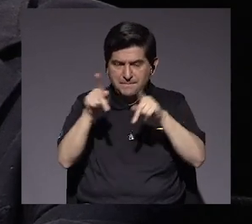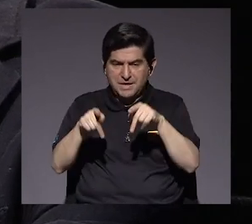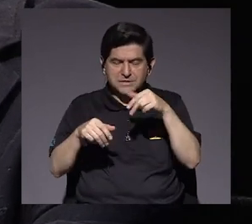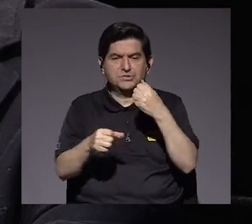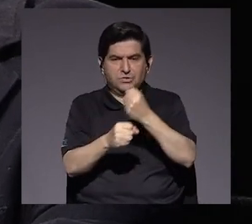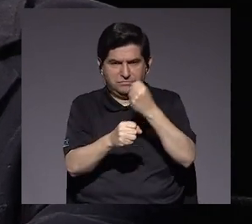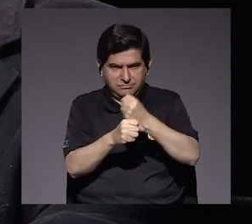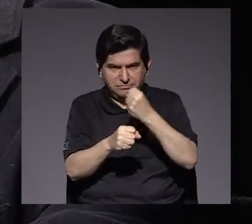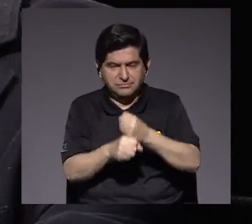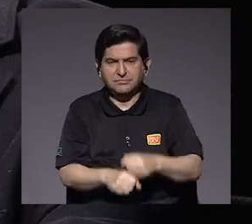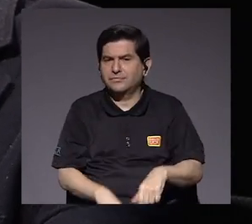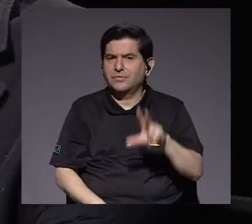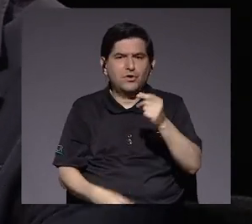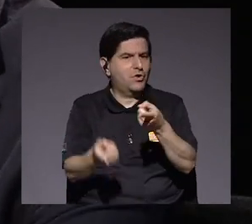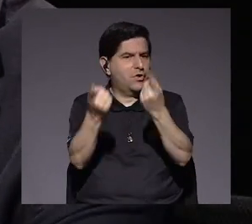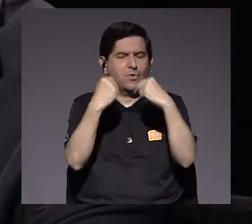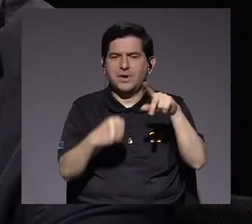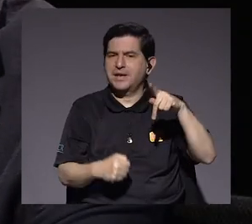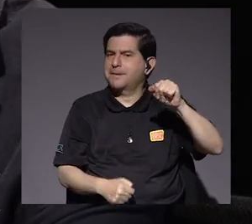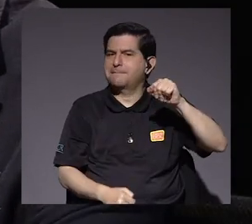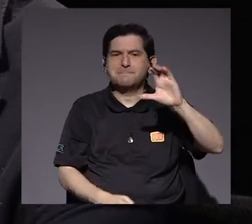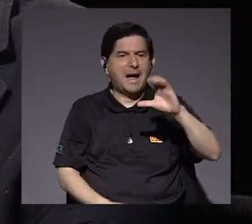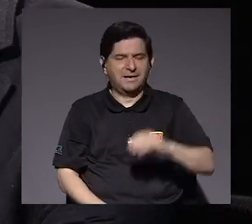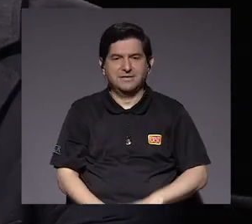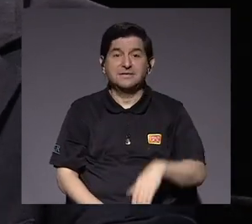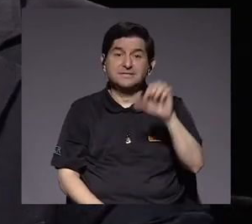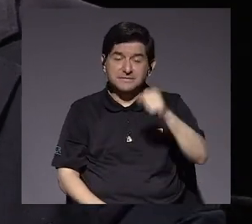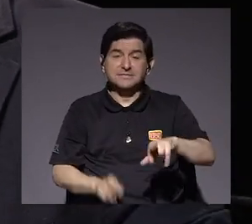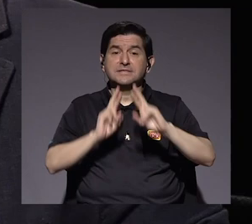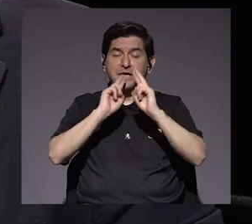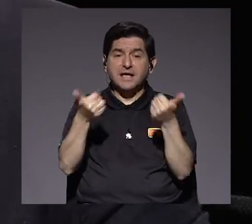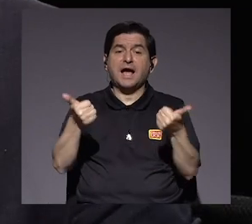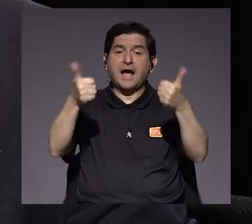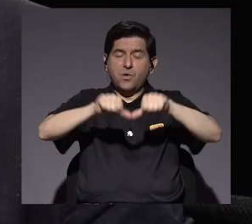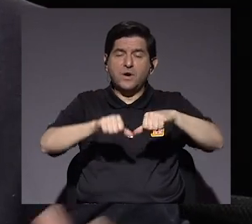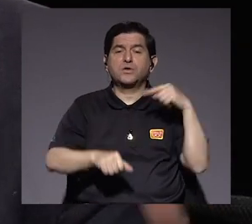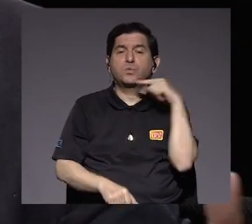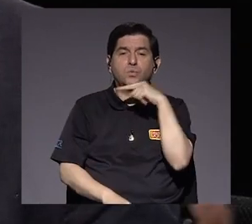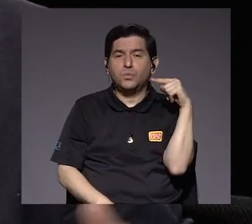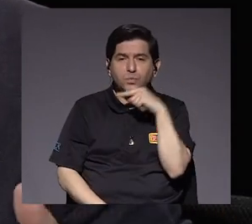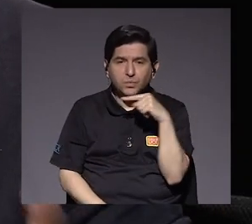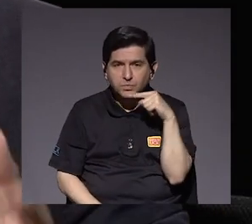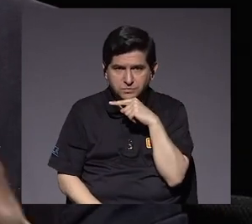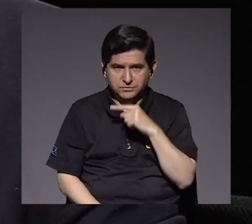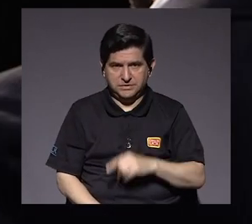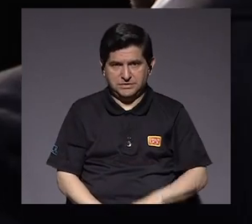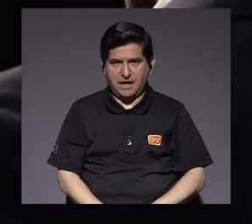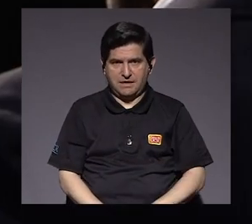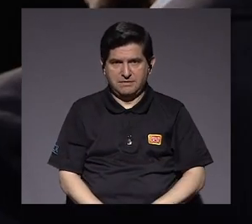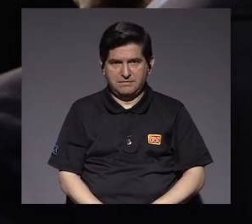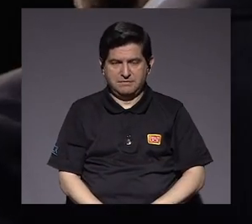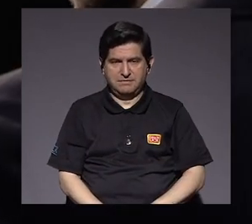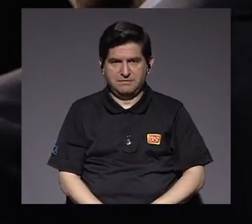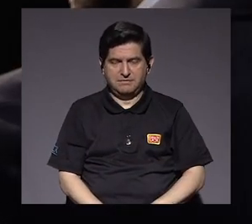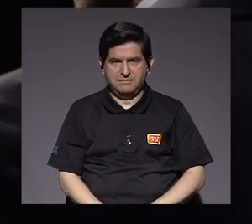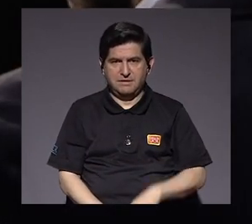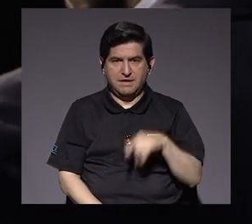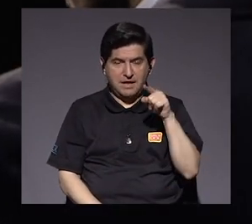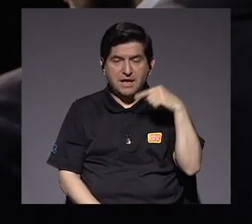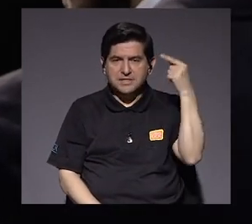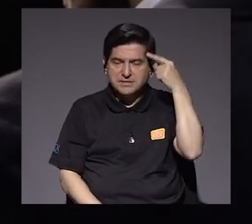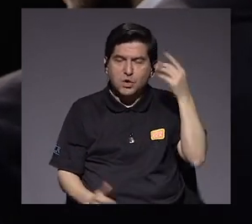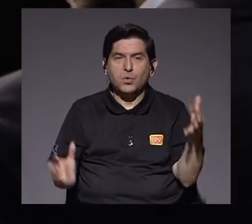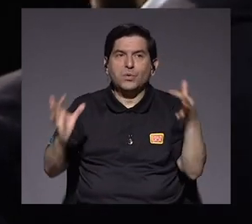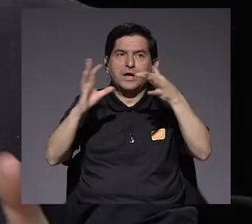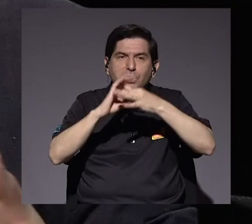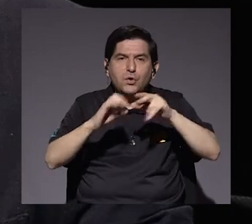estaban en esos puestos no venían del PAC. Entonces, sí eran resultado del acuerdo con el PUSC, el acuerdo que se dio en verdad, ese